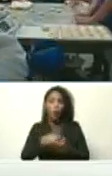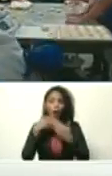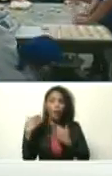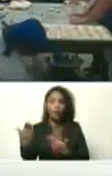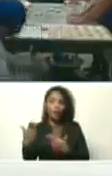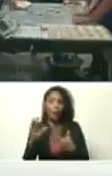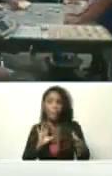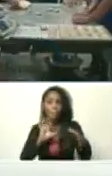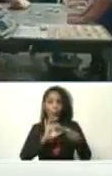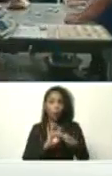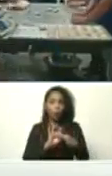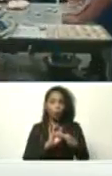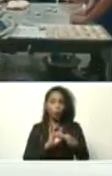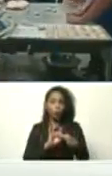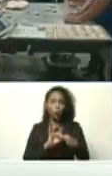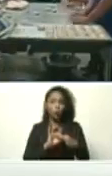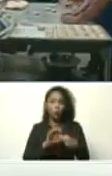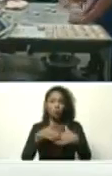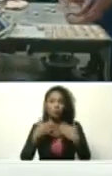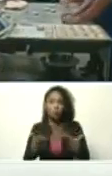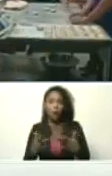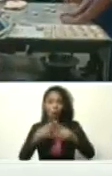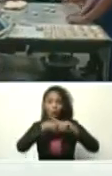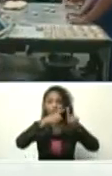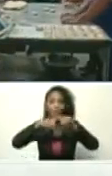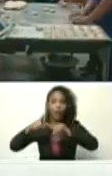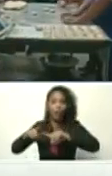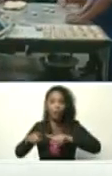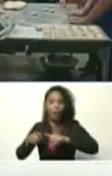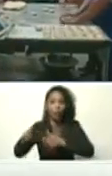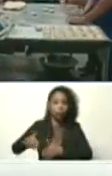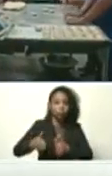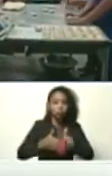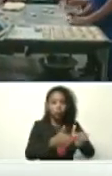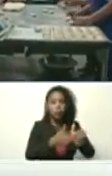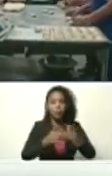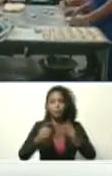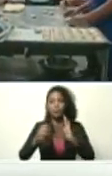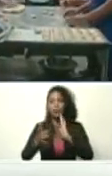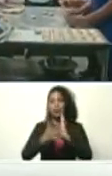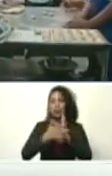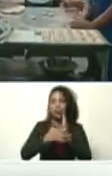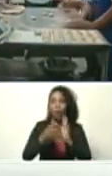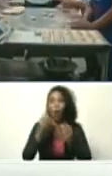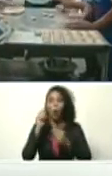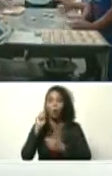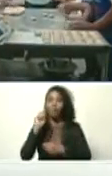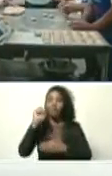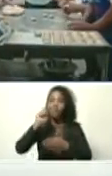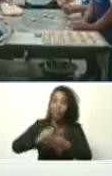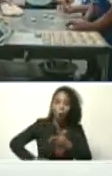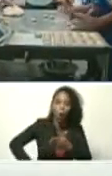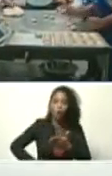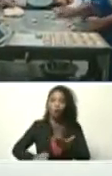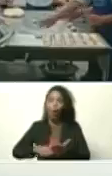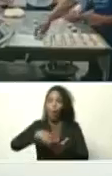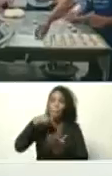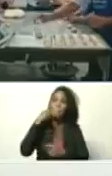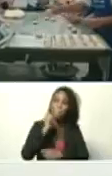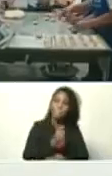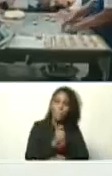la vinculación a través de los diferentes canales electrónicos como puntos de venta, los pagos a